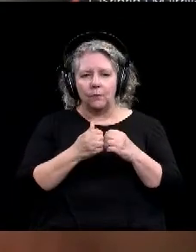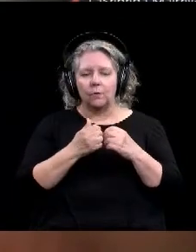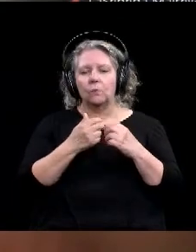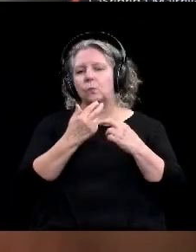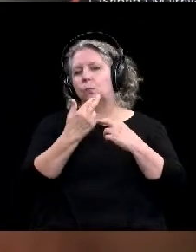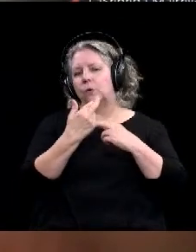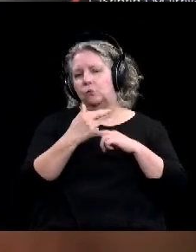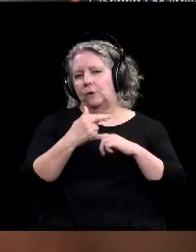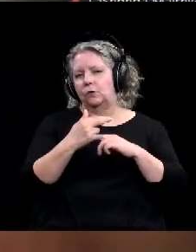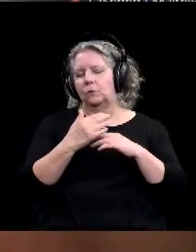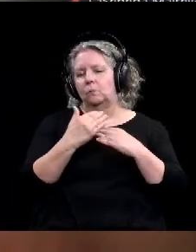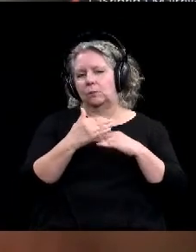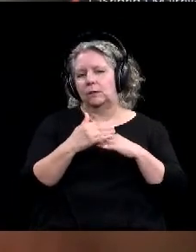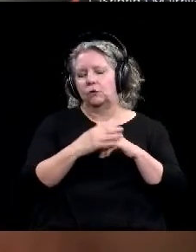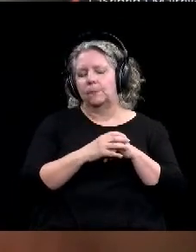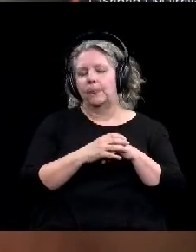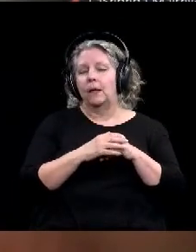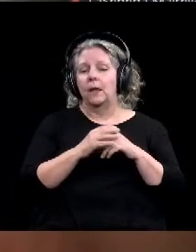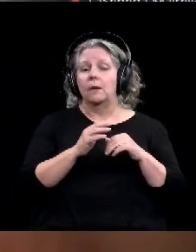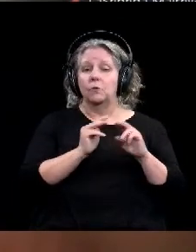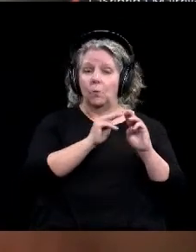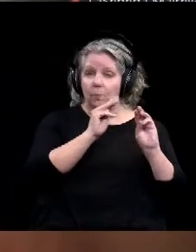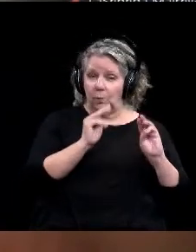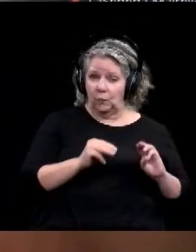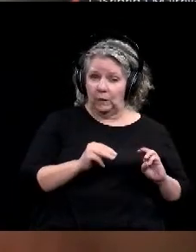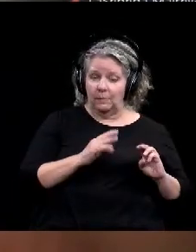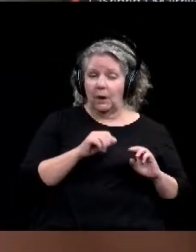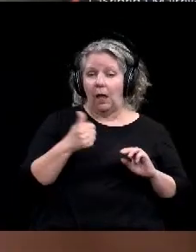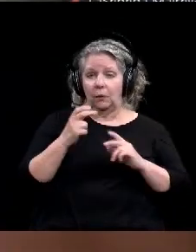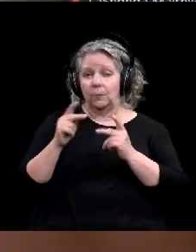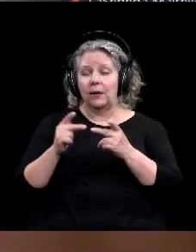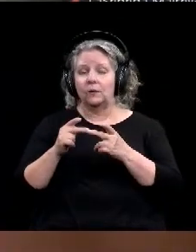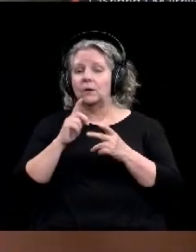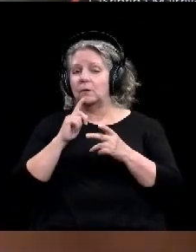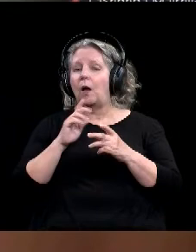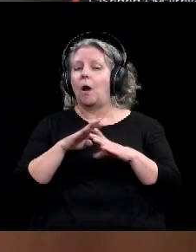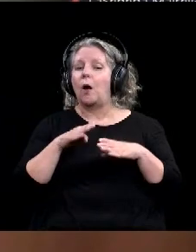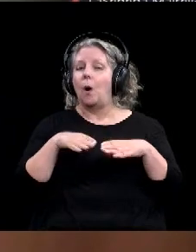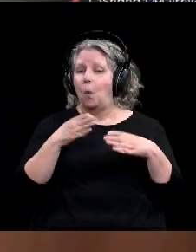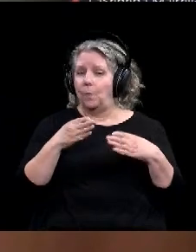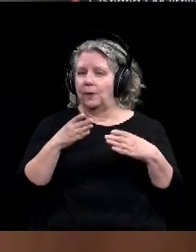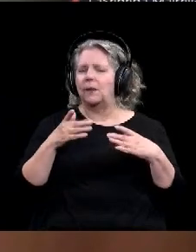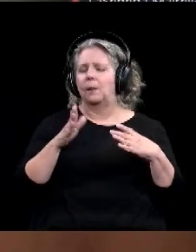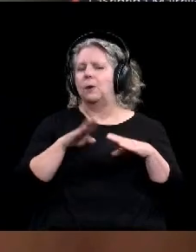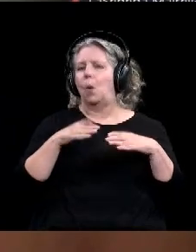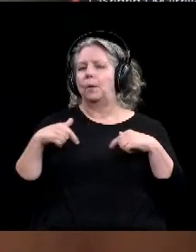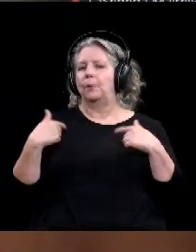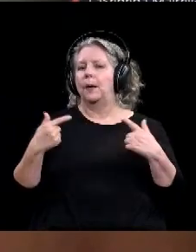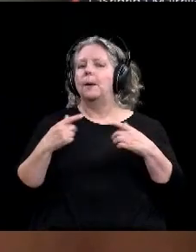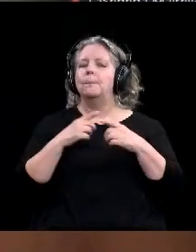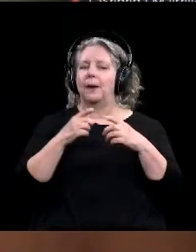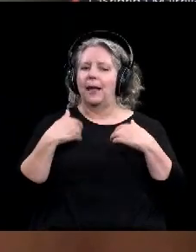han sido están han estado abiertos pero con restricciones